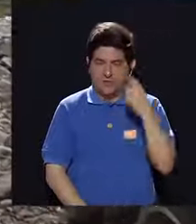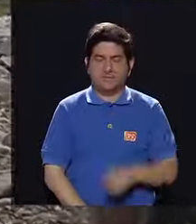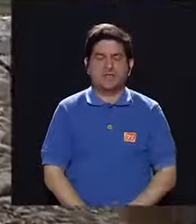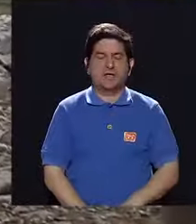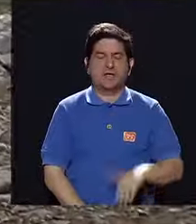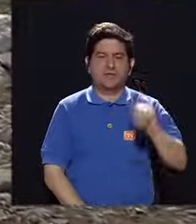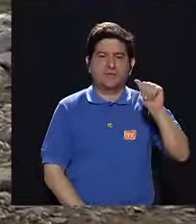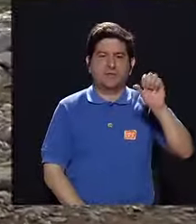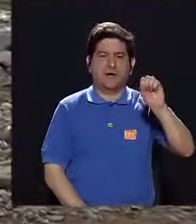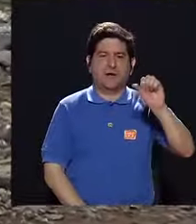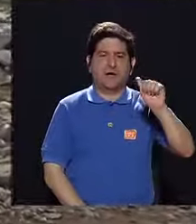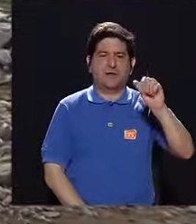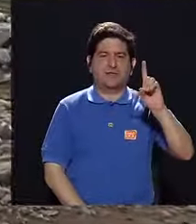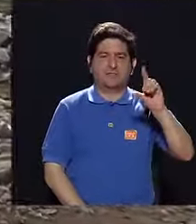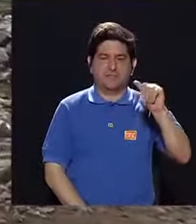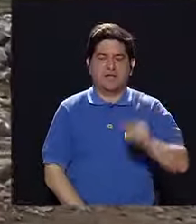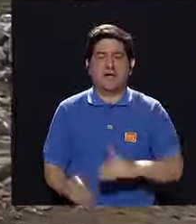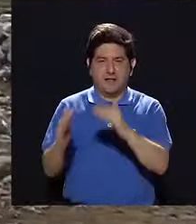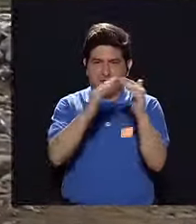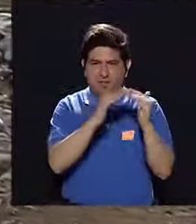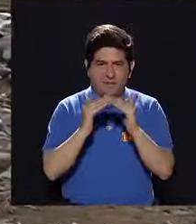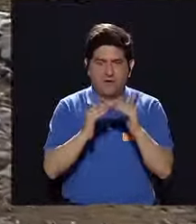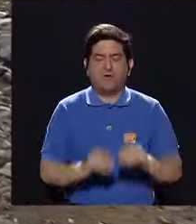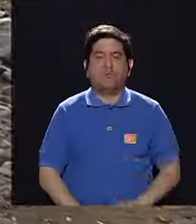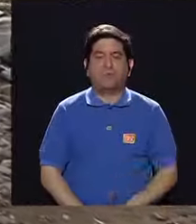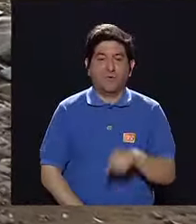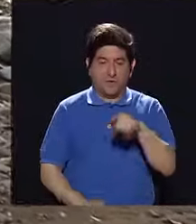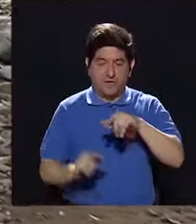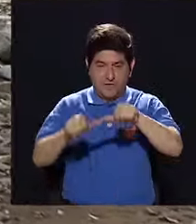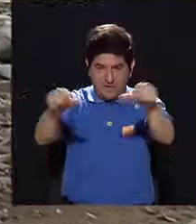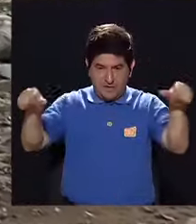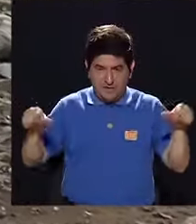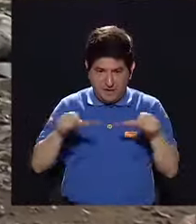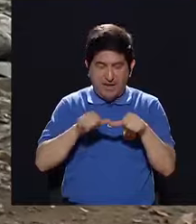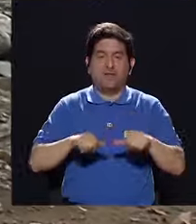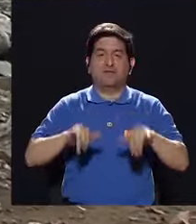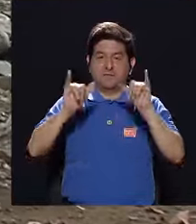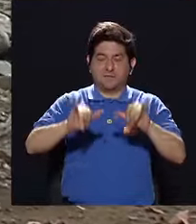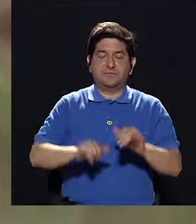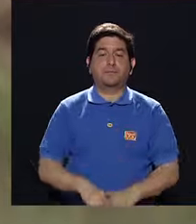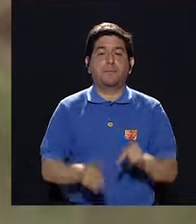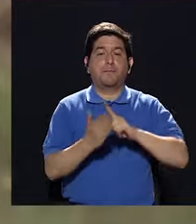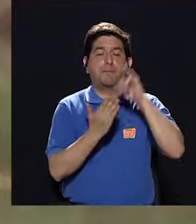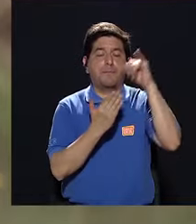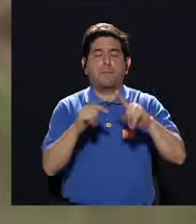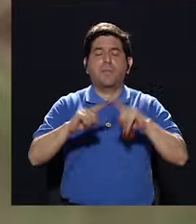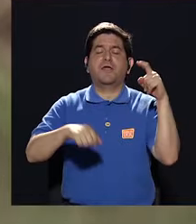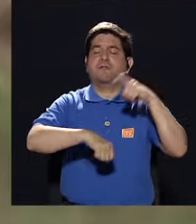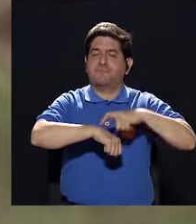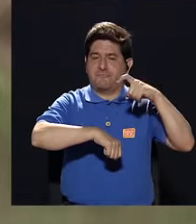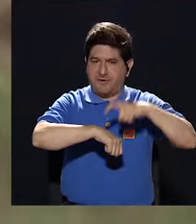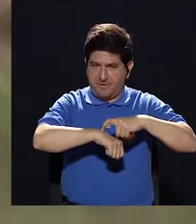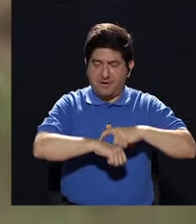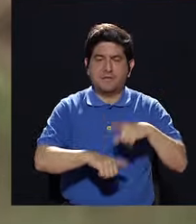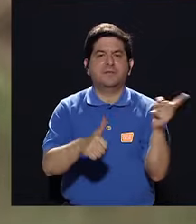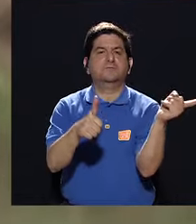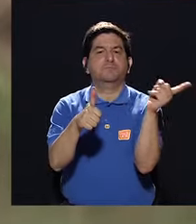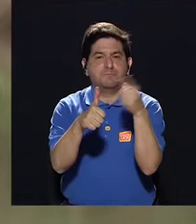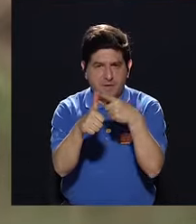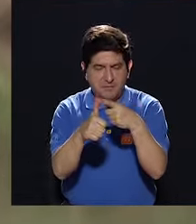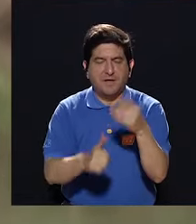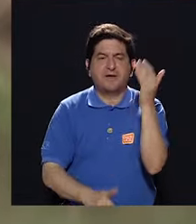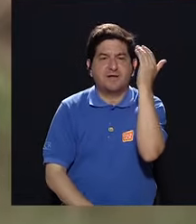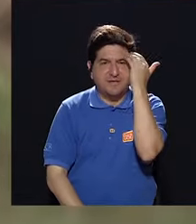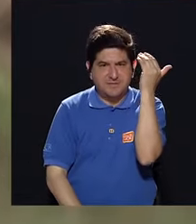para las asadas de las comunidades que están en el área territorial. El proyecto tiene varias etapas. Una